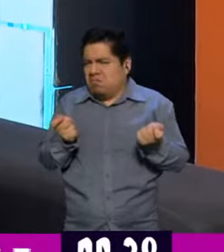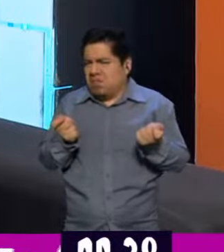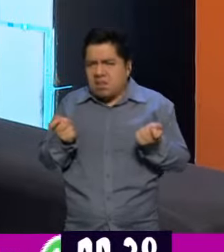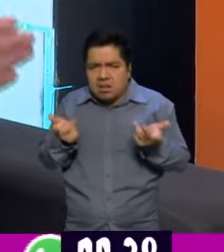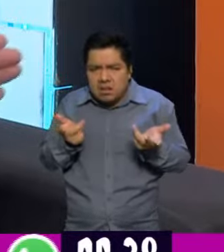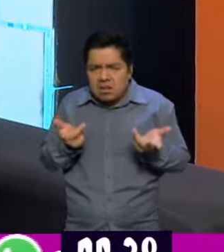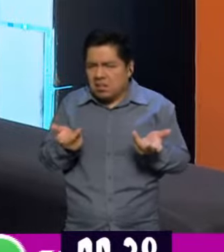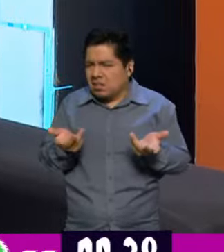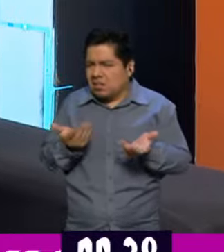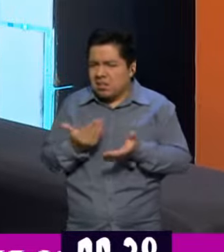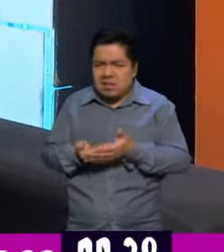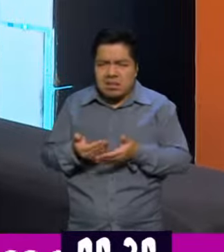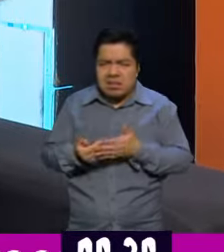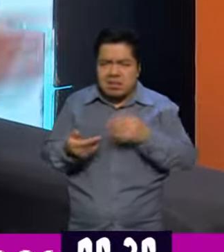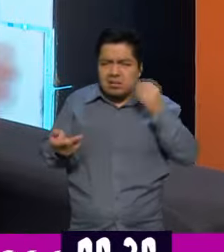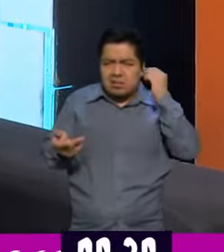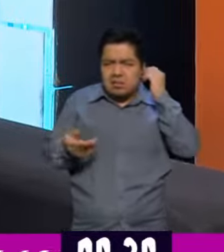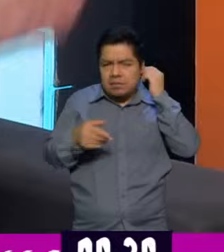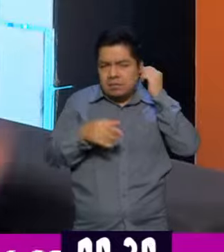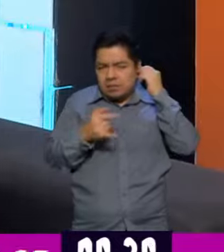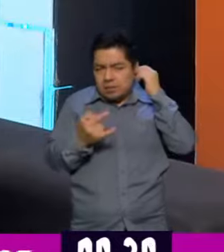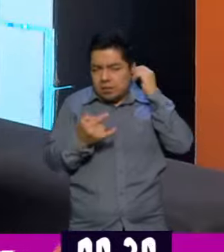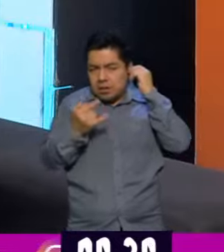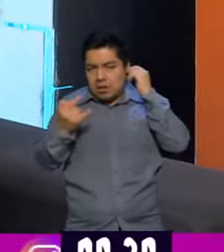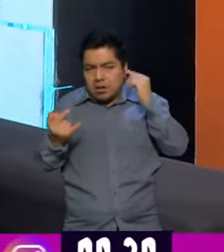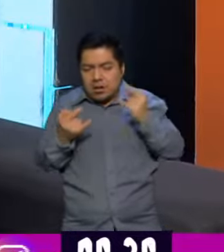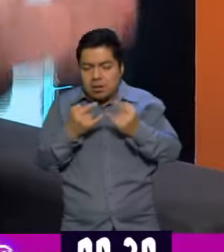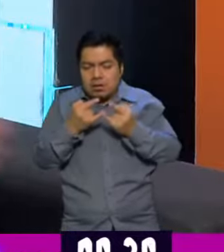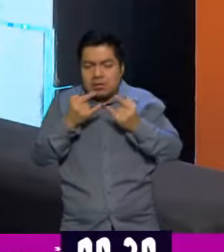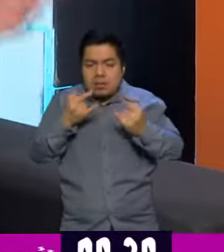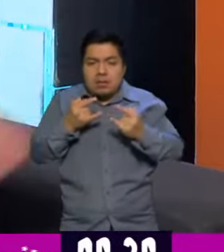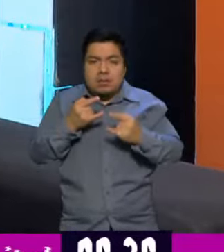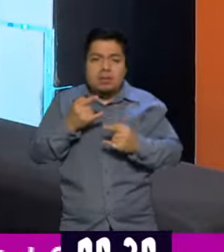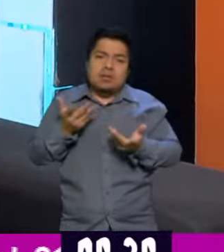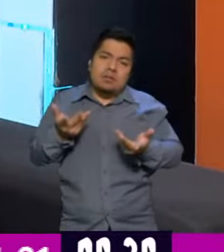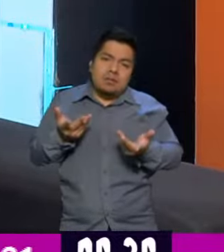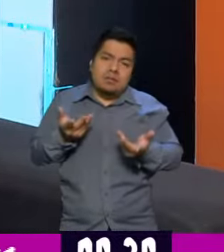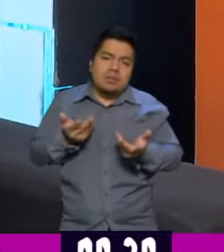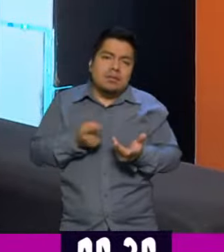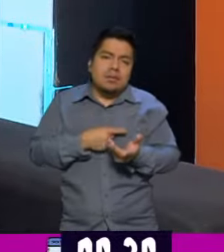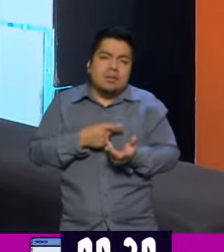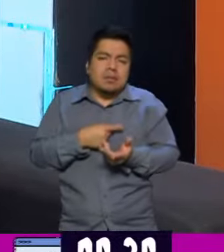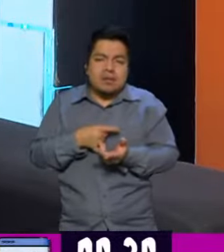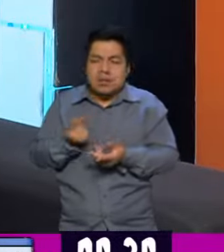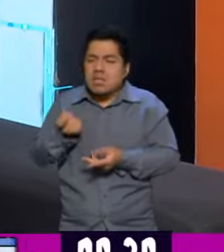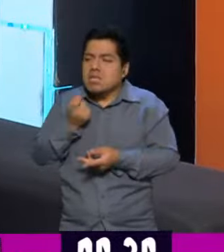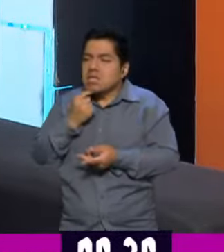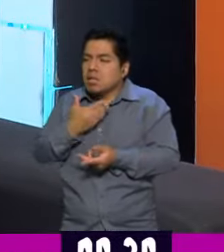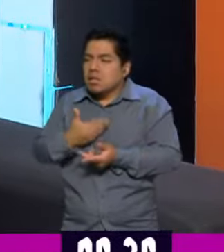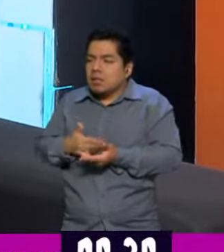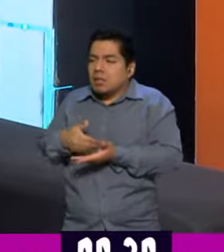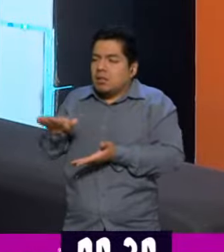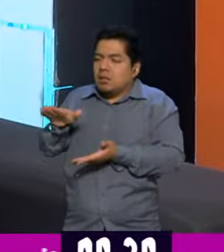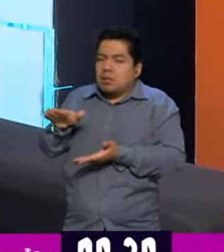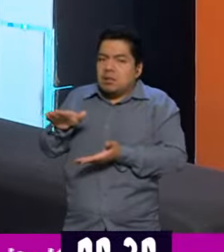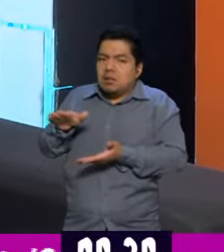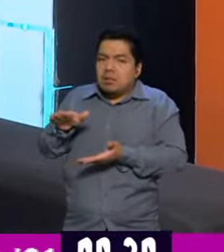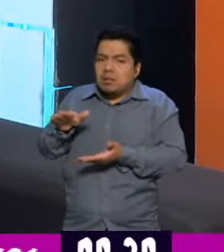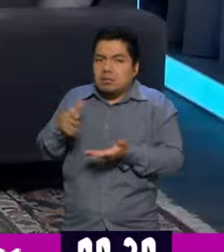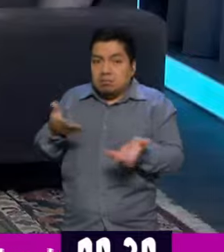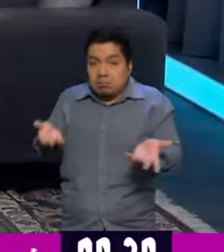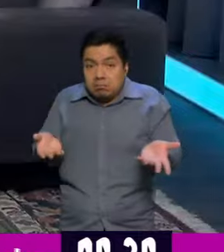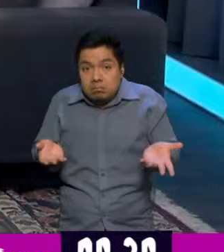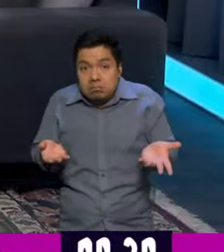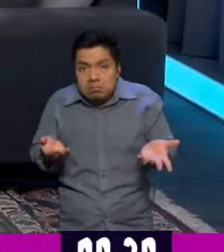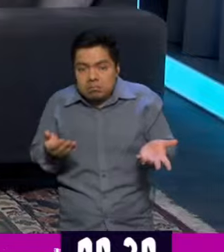eso es negar. Claro, toda la historia política, claro, toda la historia de brochazo, lucha de López Obrador. O sea, bueno,